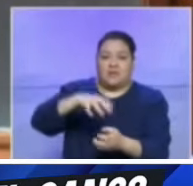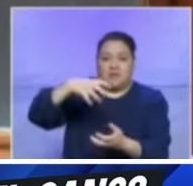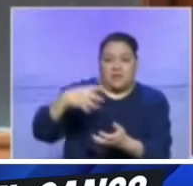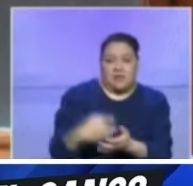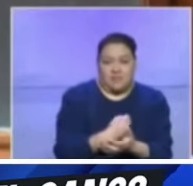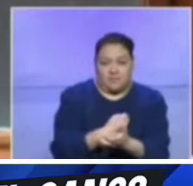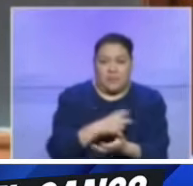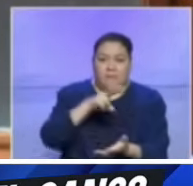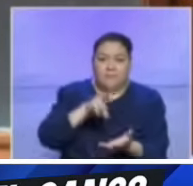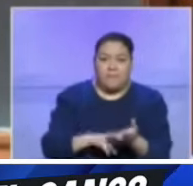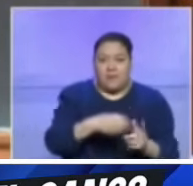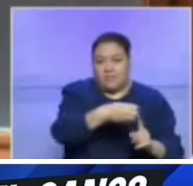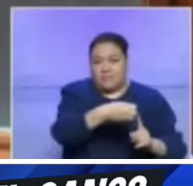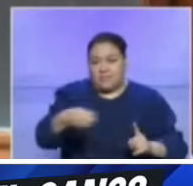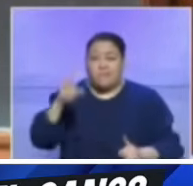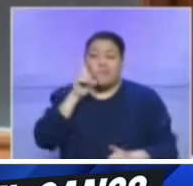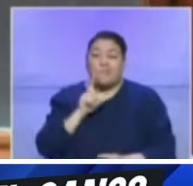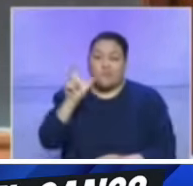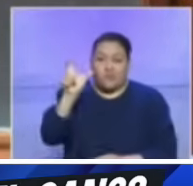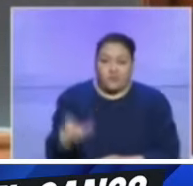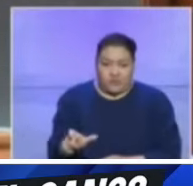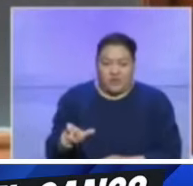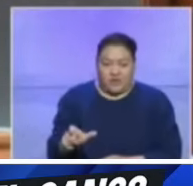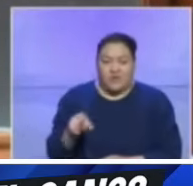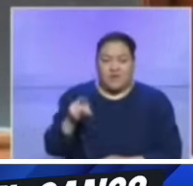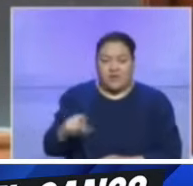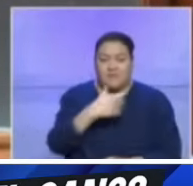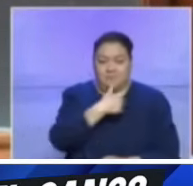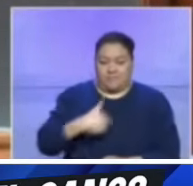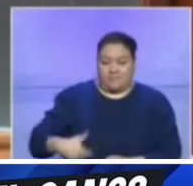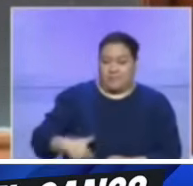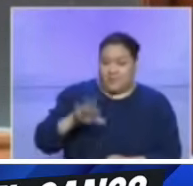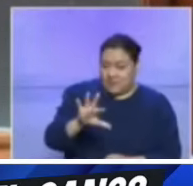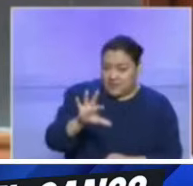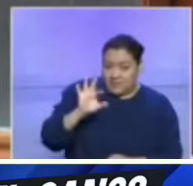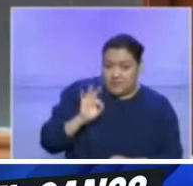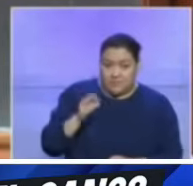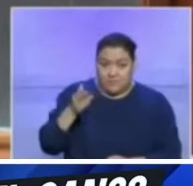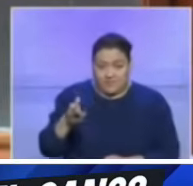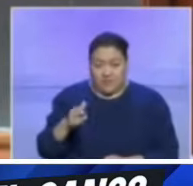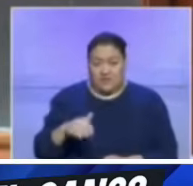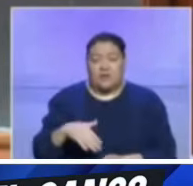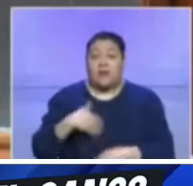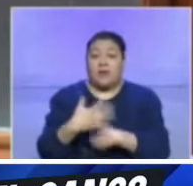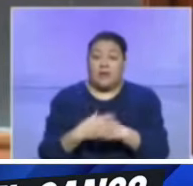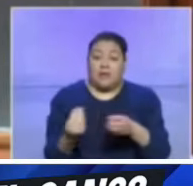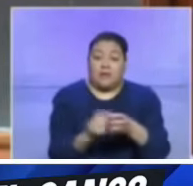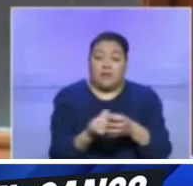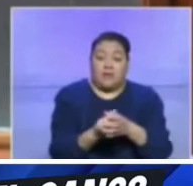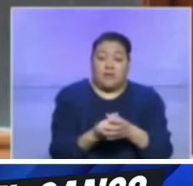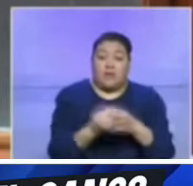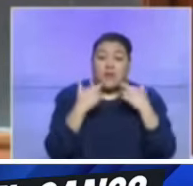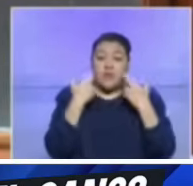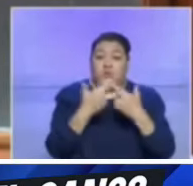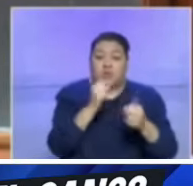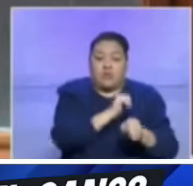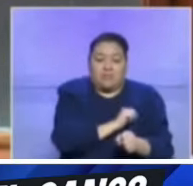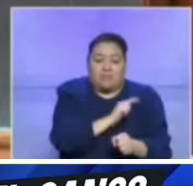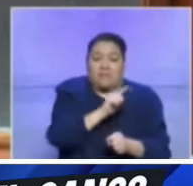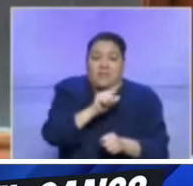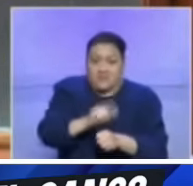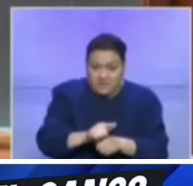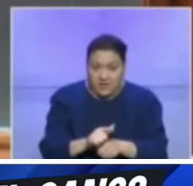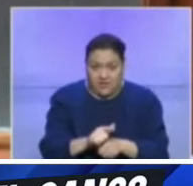y validez a la ciudadana presidenta electa en la sesión solemne que para tal